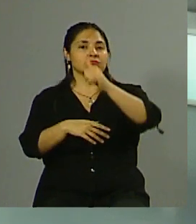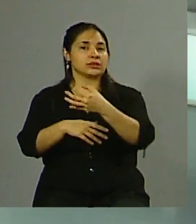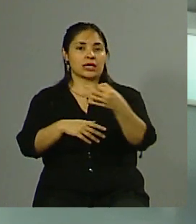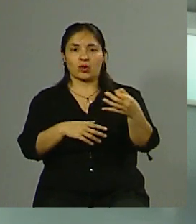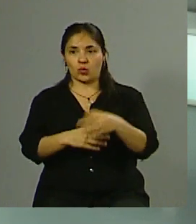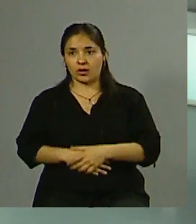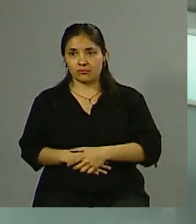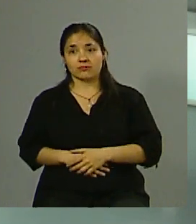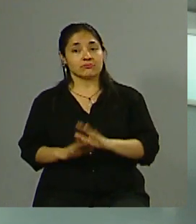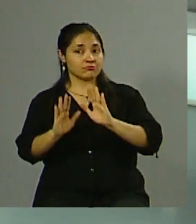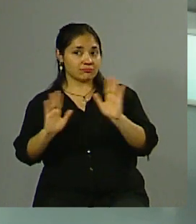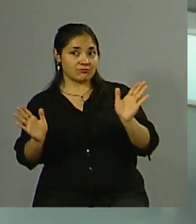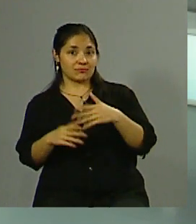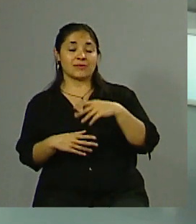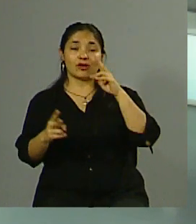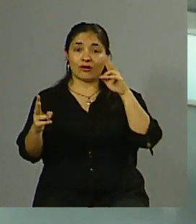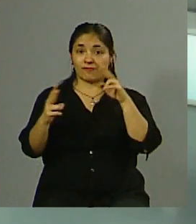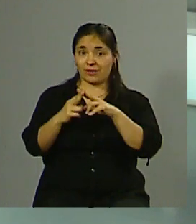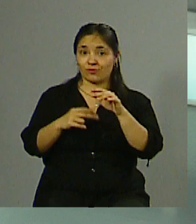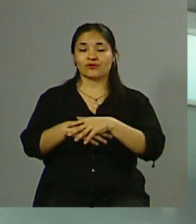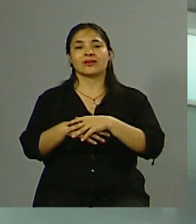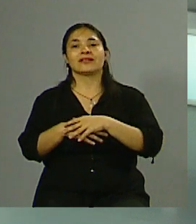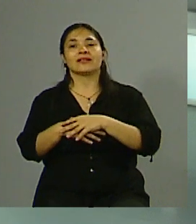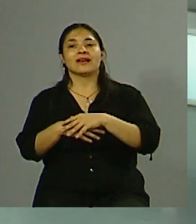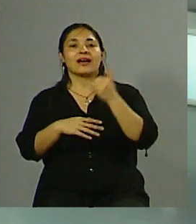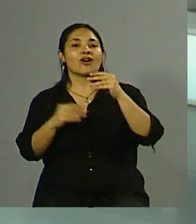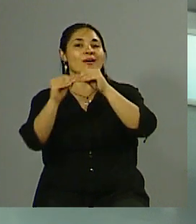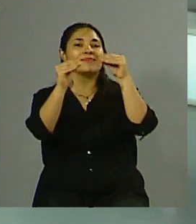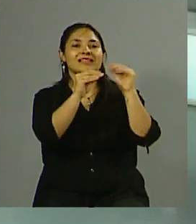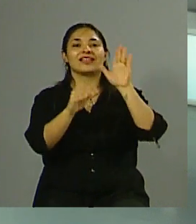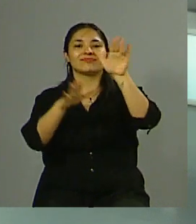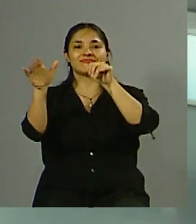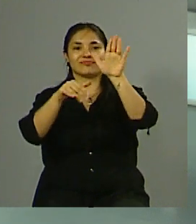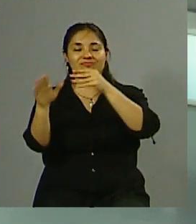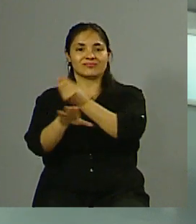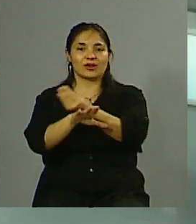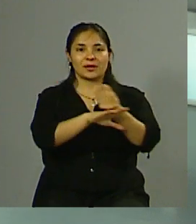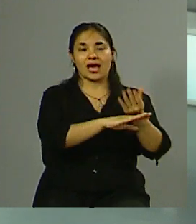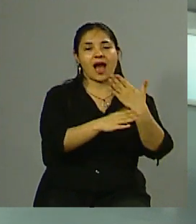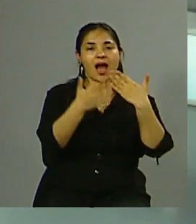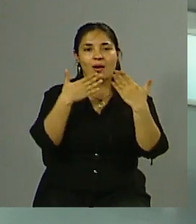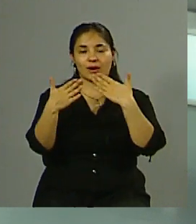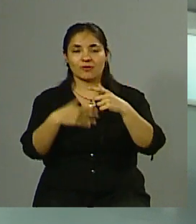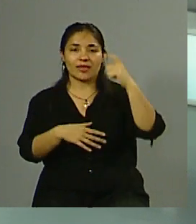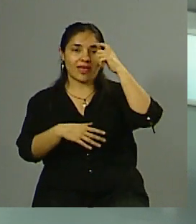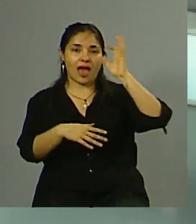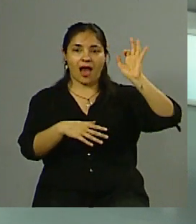y bueno, enseguida vamos a tener, por supuesto, a nuestros compañeros de Señalú, porque vamos a estar hablando de los 10